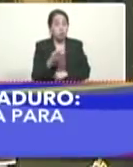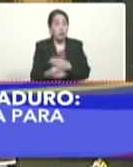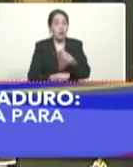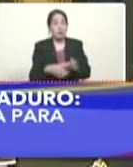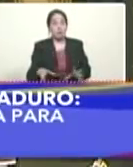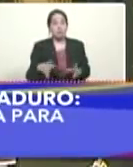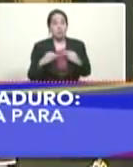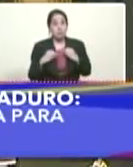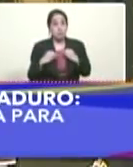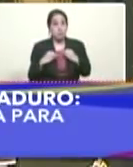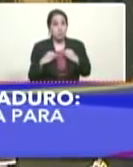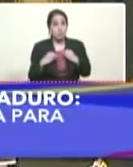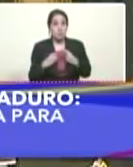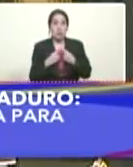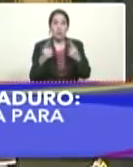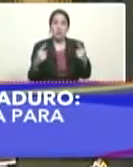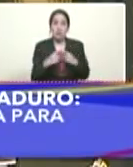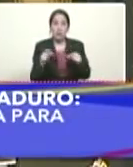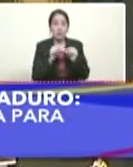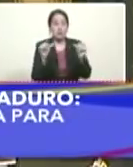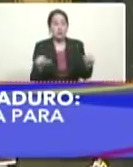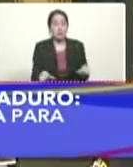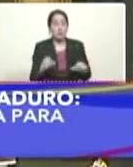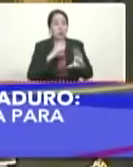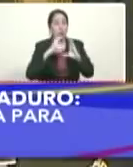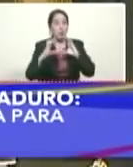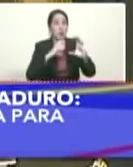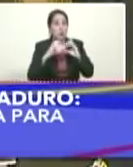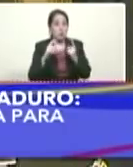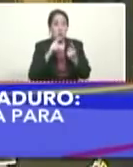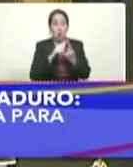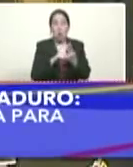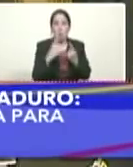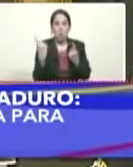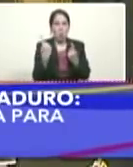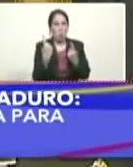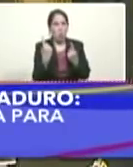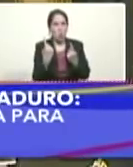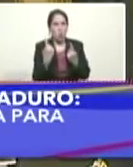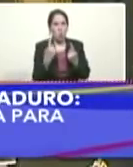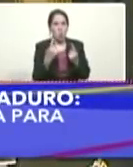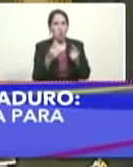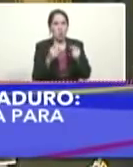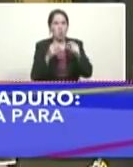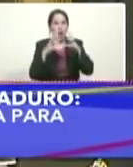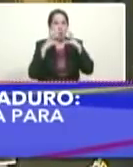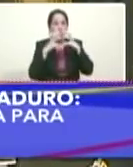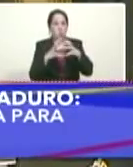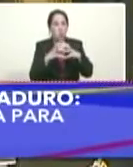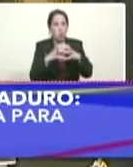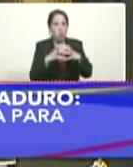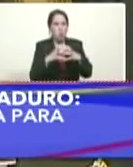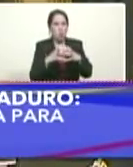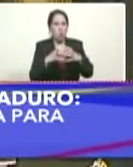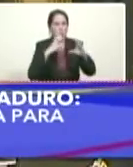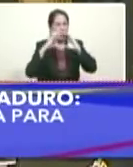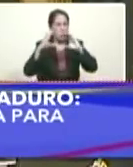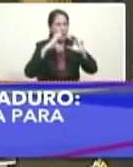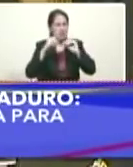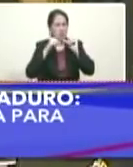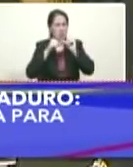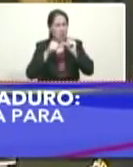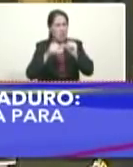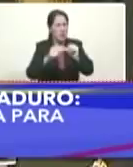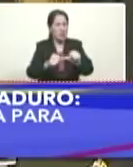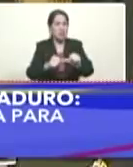establecimiento de los distintos sistemas de comunicaciones no sólo uno un híbrido que nos permita en comunicación permanente